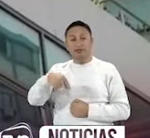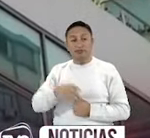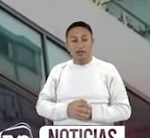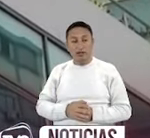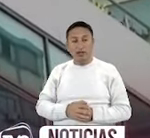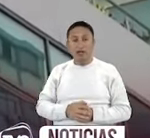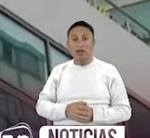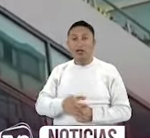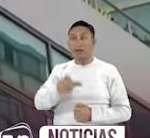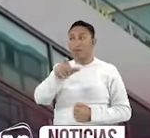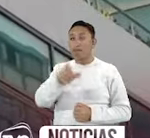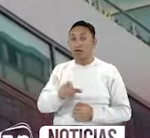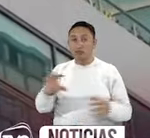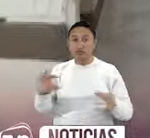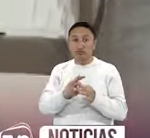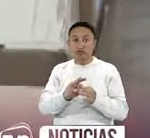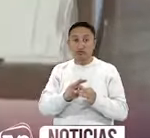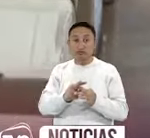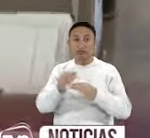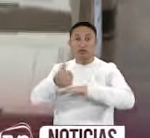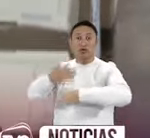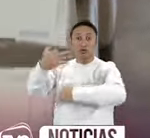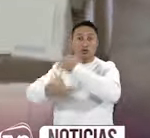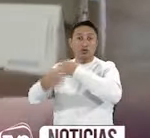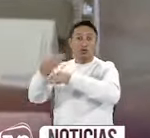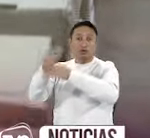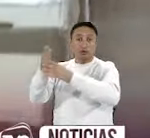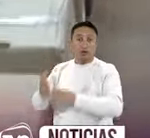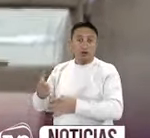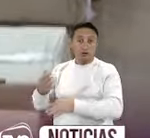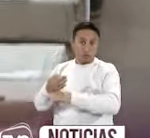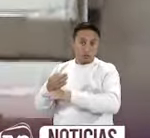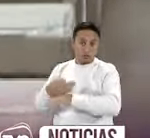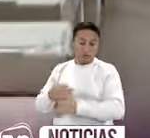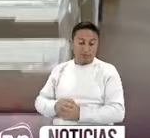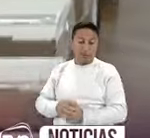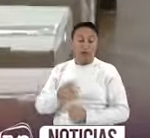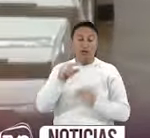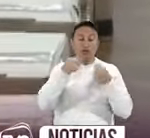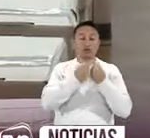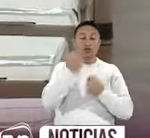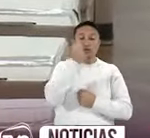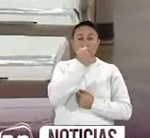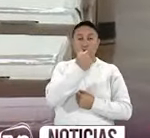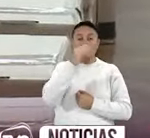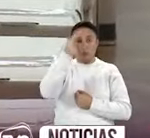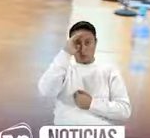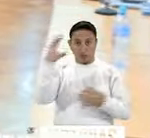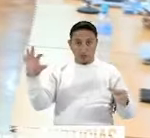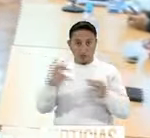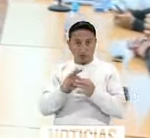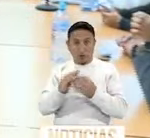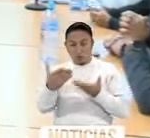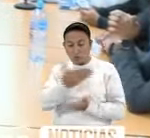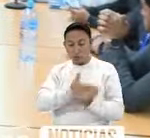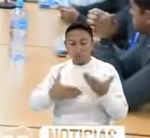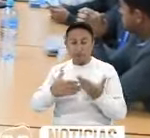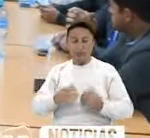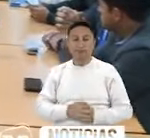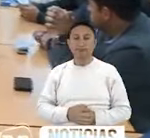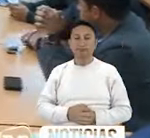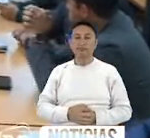pública entre jueces, funcionarios judiciales, narcotraficantes y políticos, informó Valeria